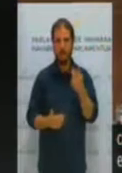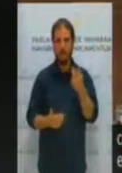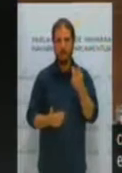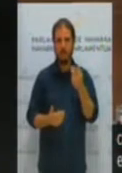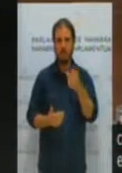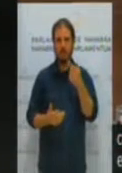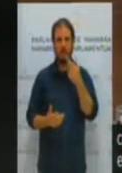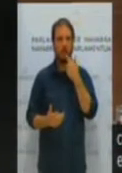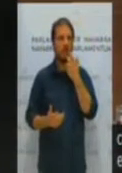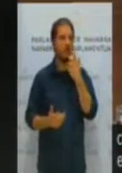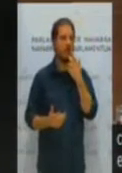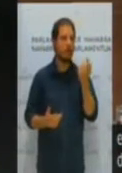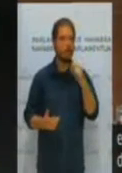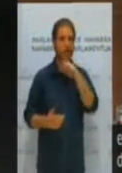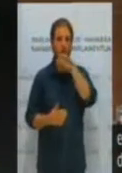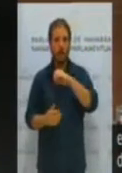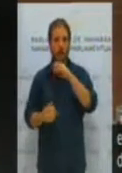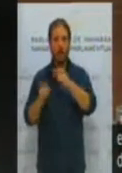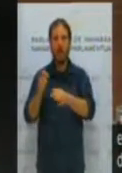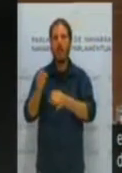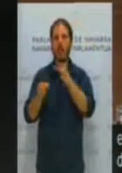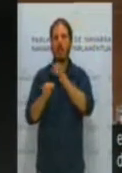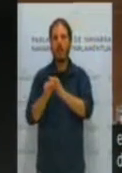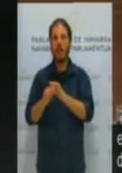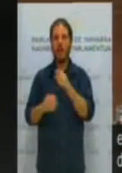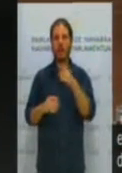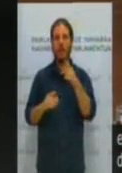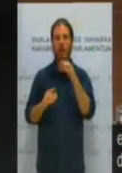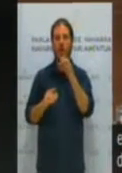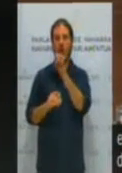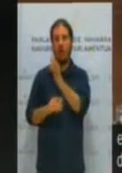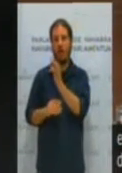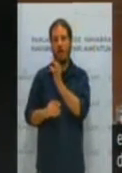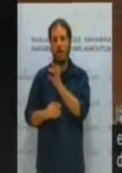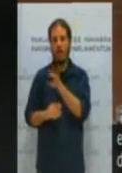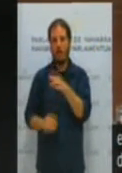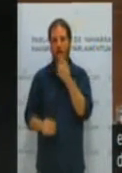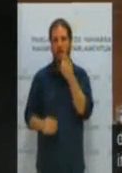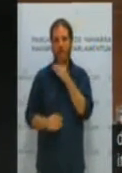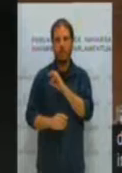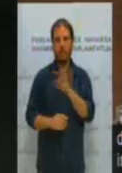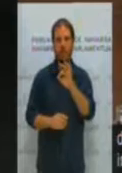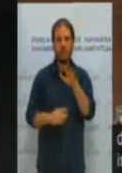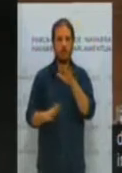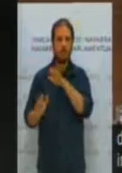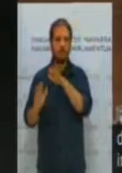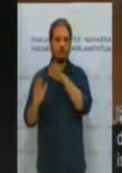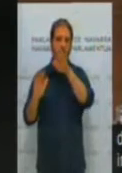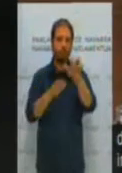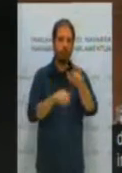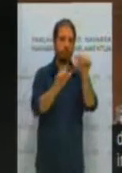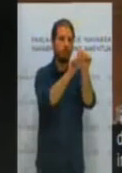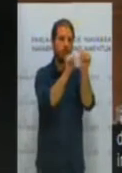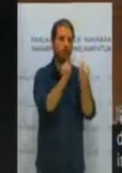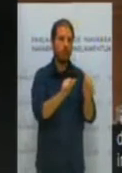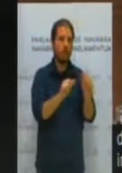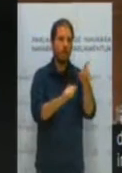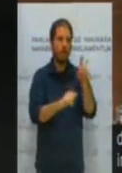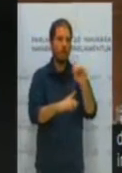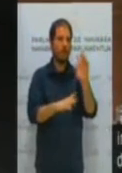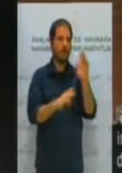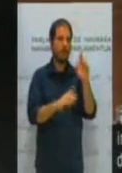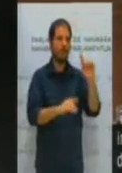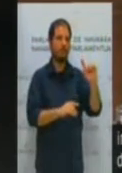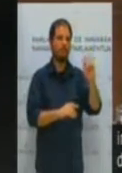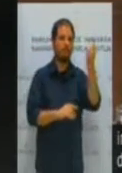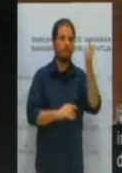en Tudela, o por la publicidad institucional en favor de un determinado modelo y en detrimento de otros, en favor